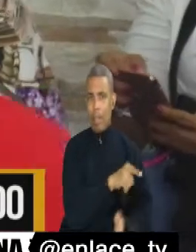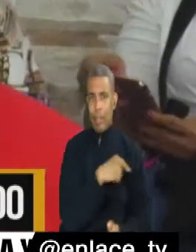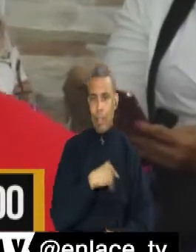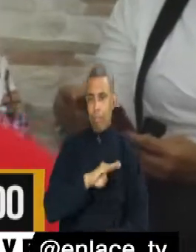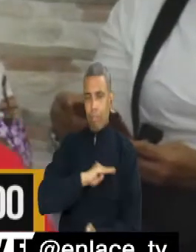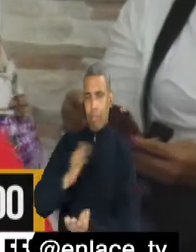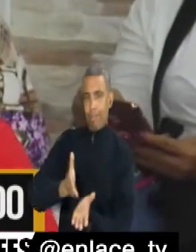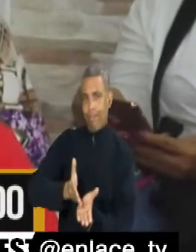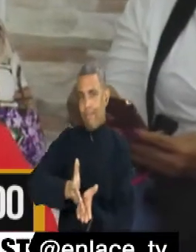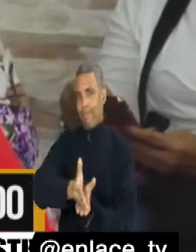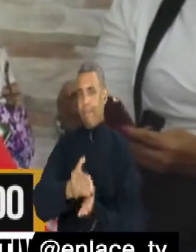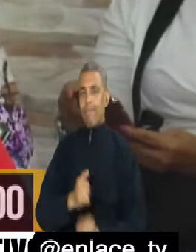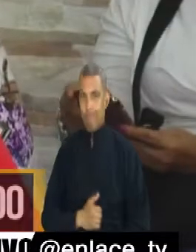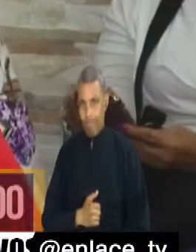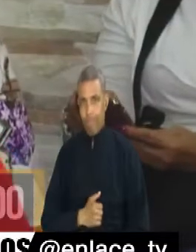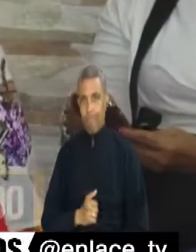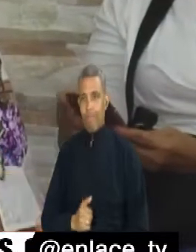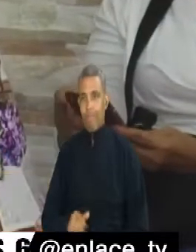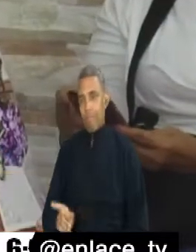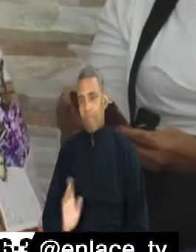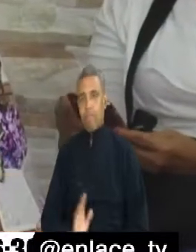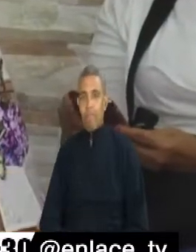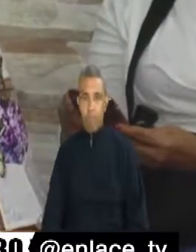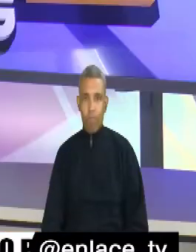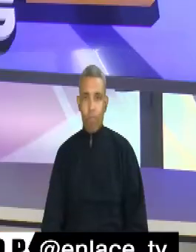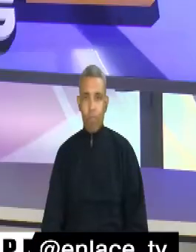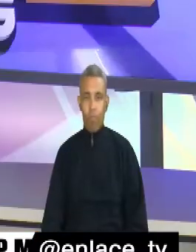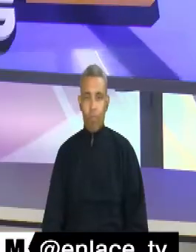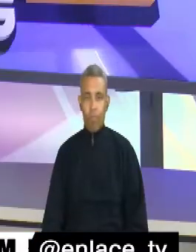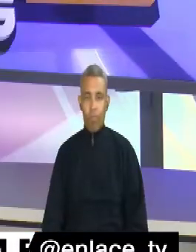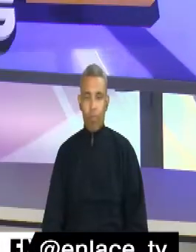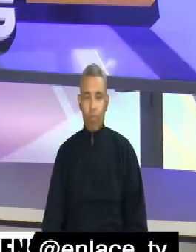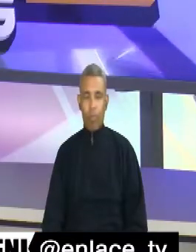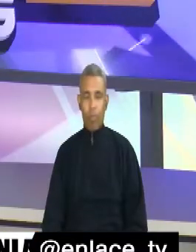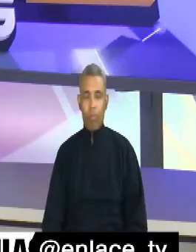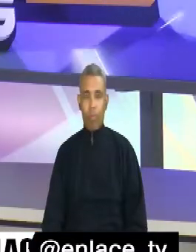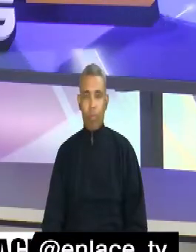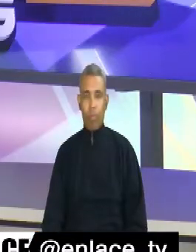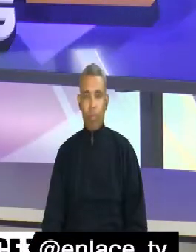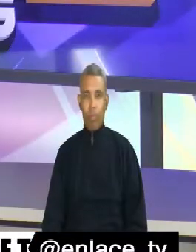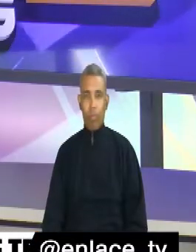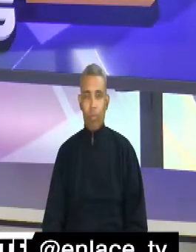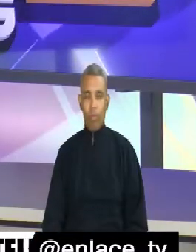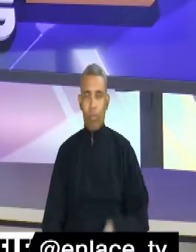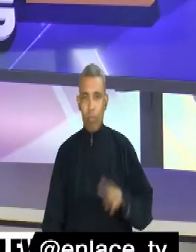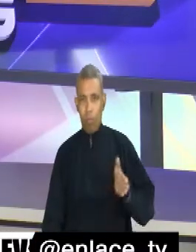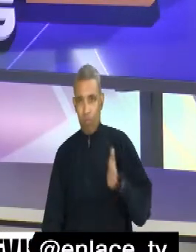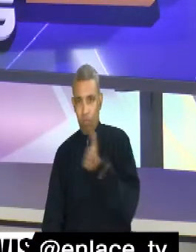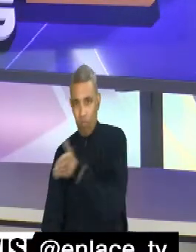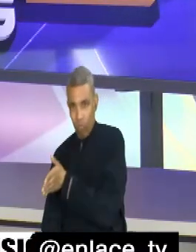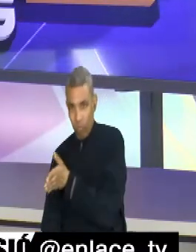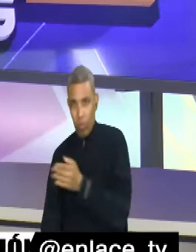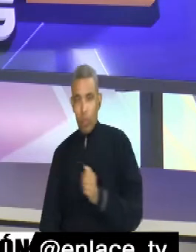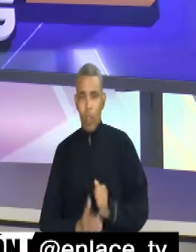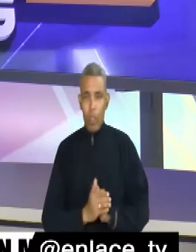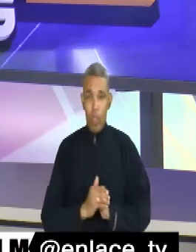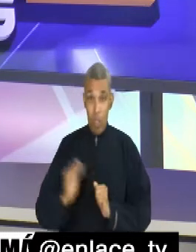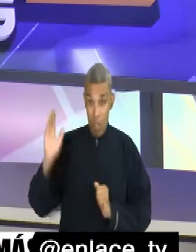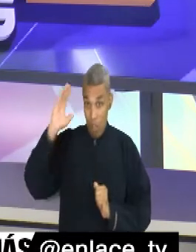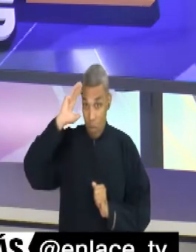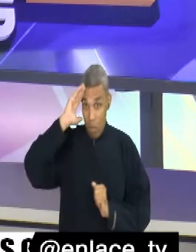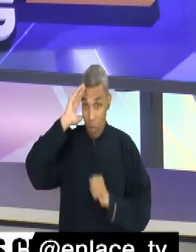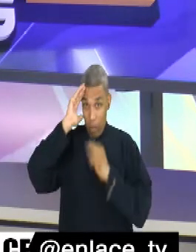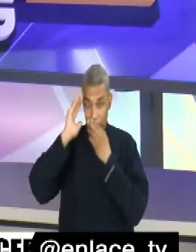Echeverri seguirá ejerciendo su mandato en la ciudad. En otro campo informativo, las autoridades de policía dieron a